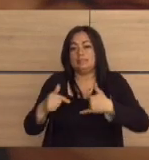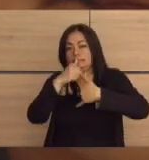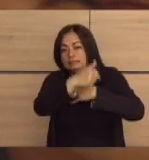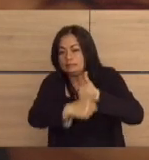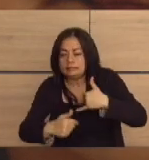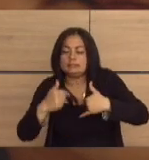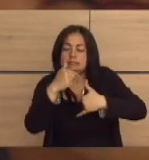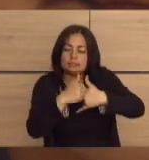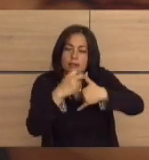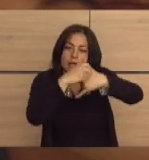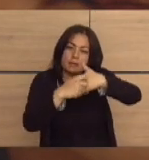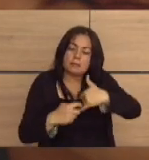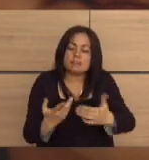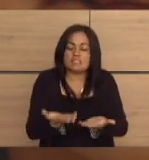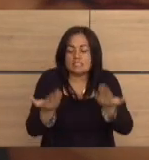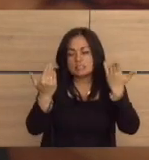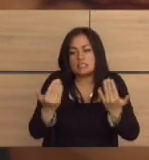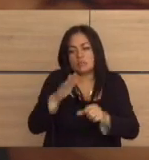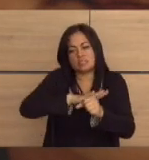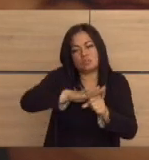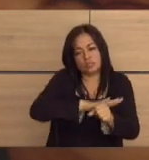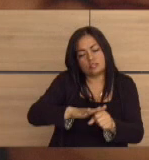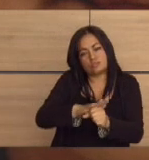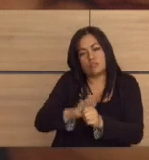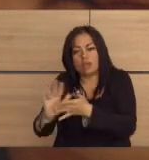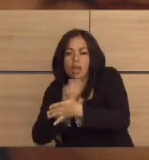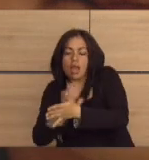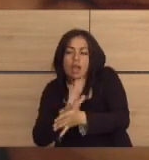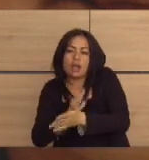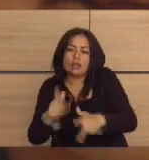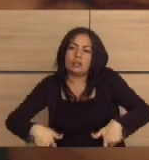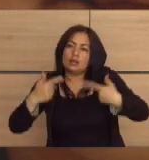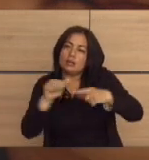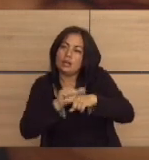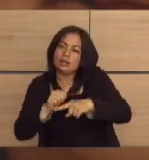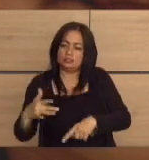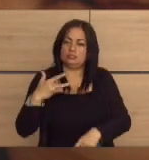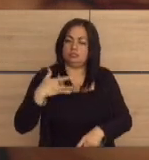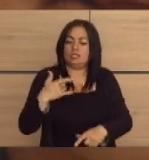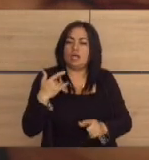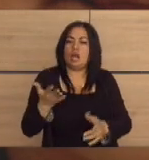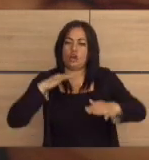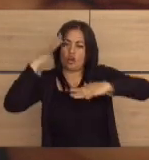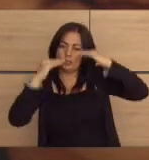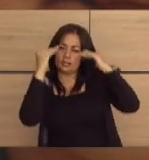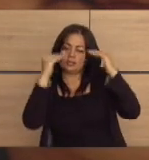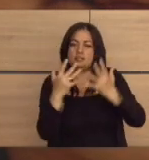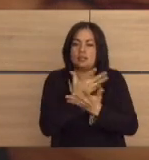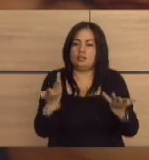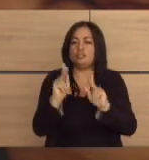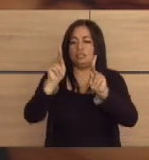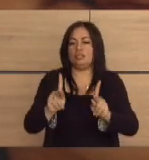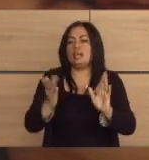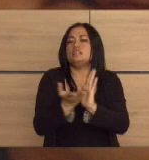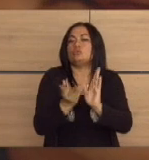recreación de muchas situaciones que pueden ser útiles para vivenciar el desarrollo de estas competencias en las instituciones